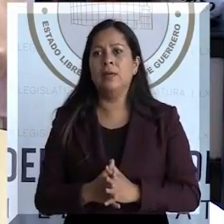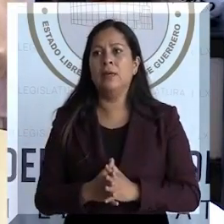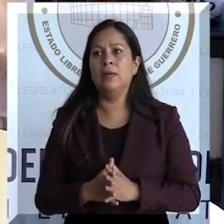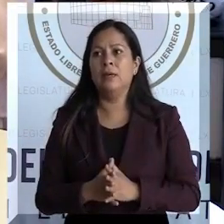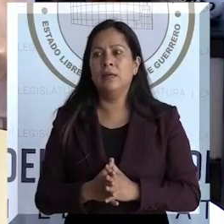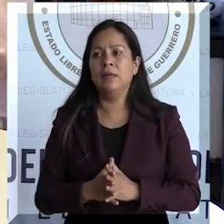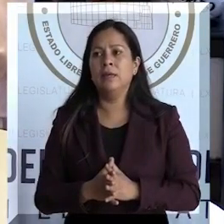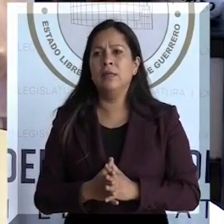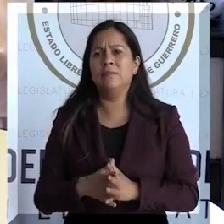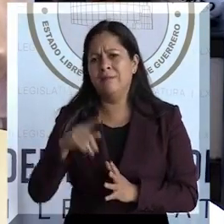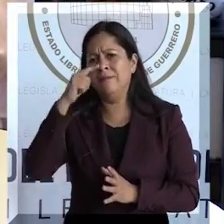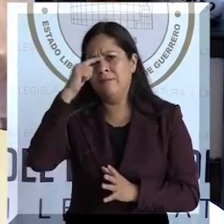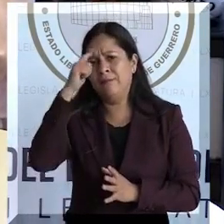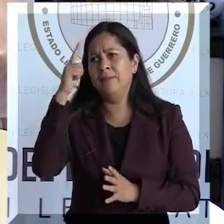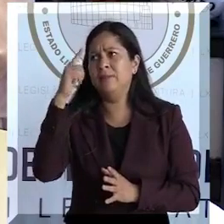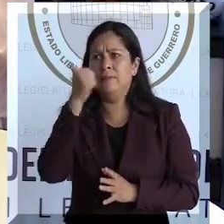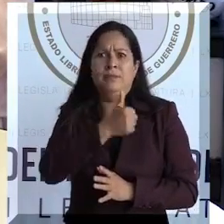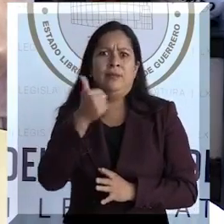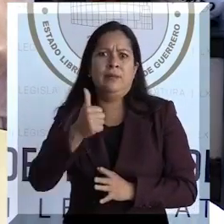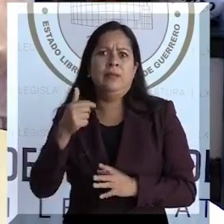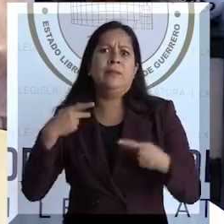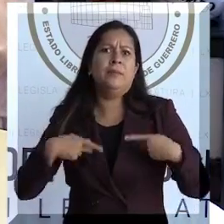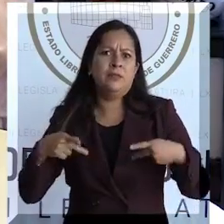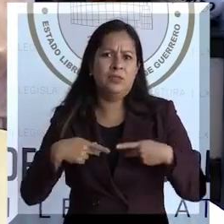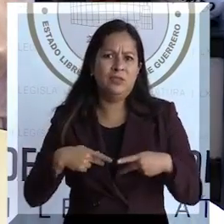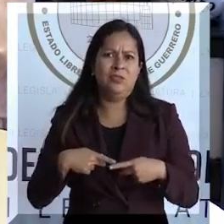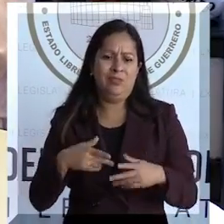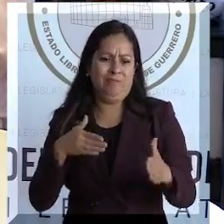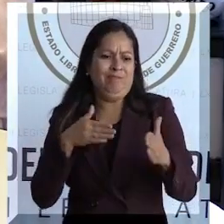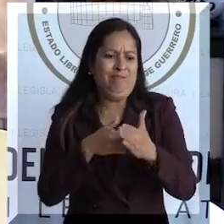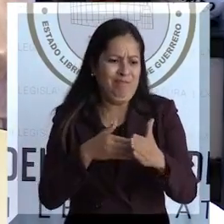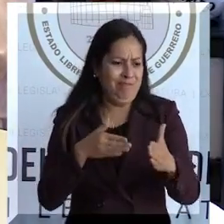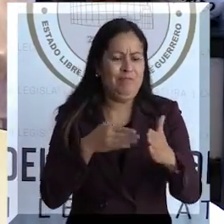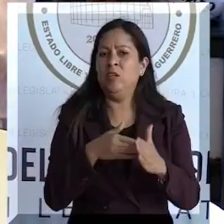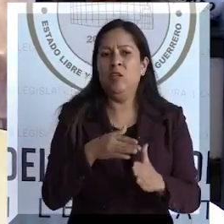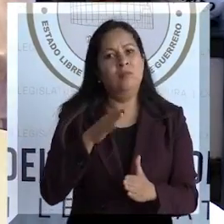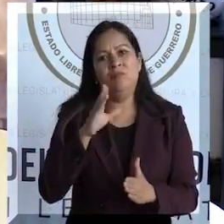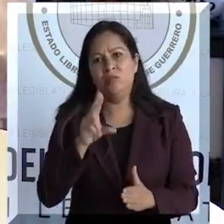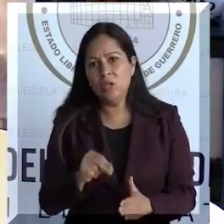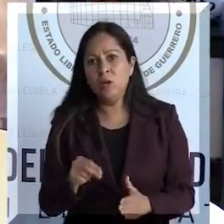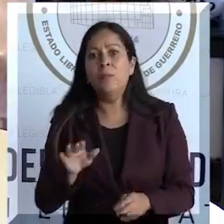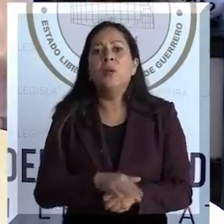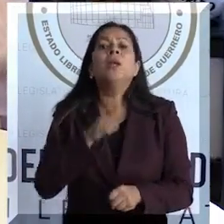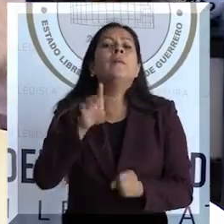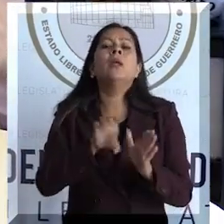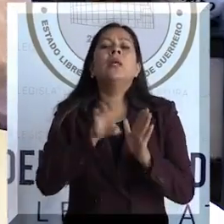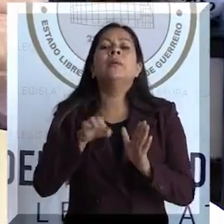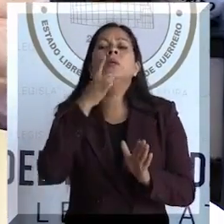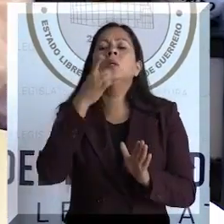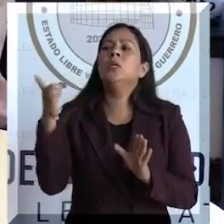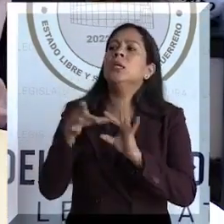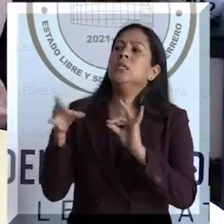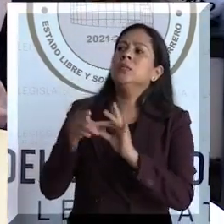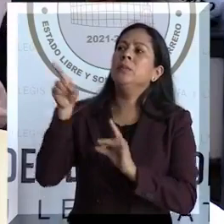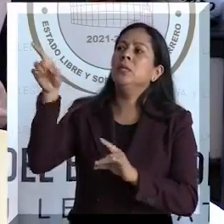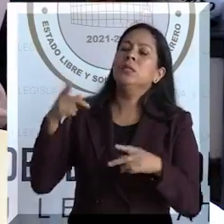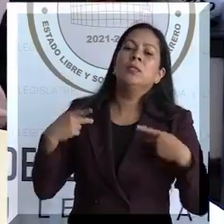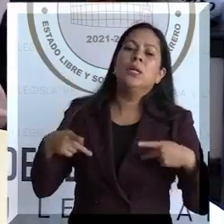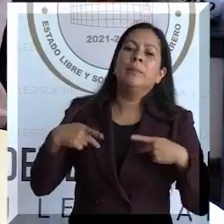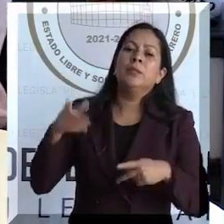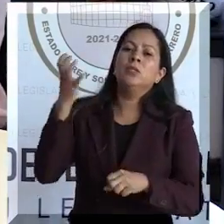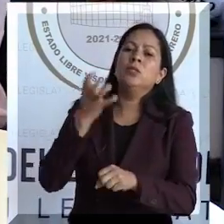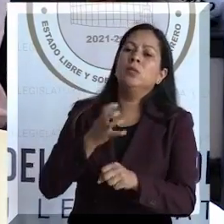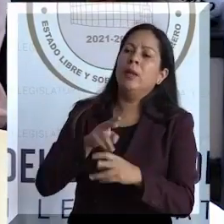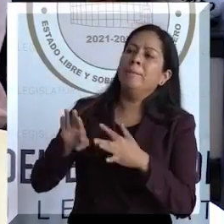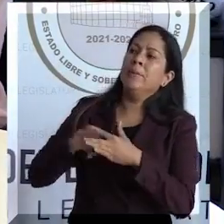pues, que se les facilite, que no se les ponga mucha traba, ¿no? Porque si tú le dices a un migrante, mira, hay este recurso,